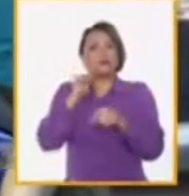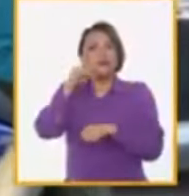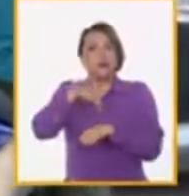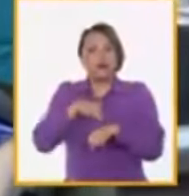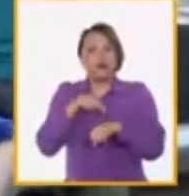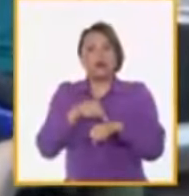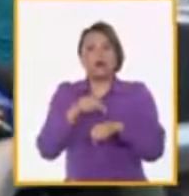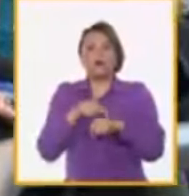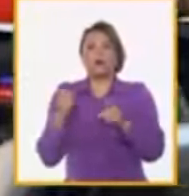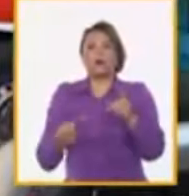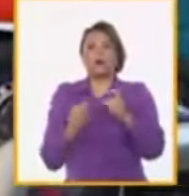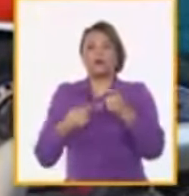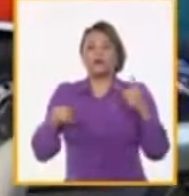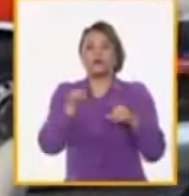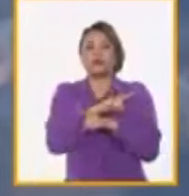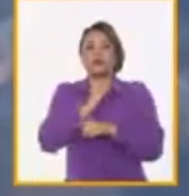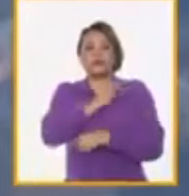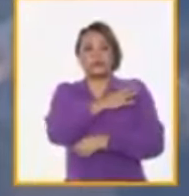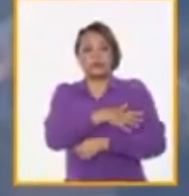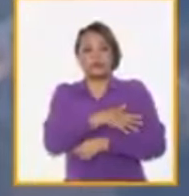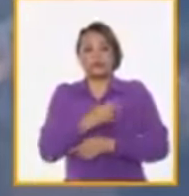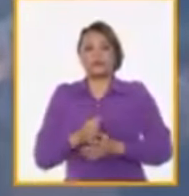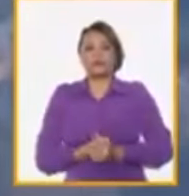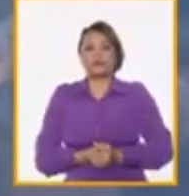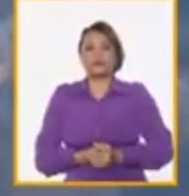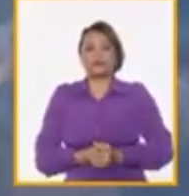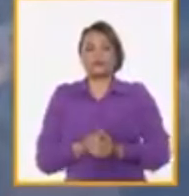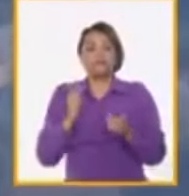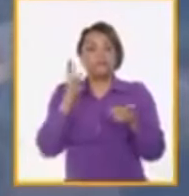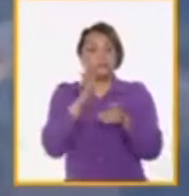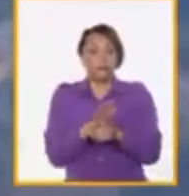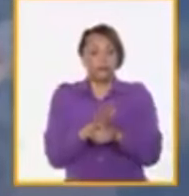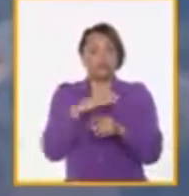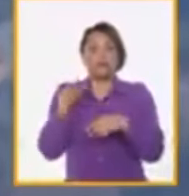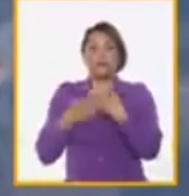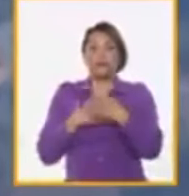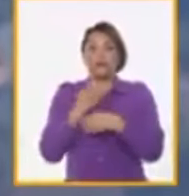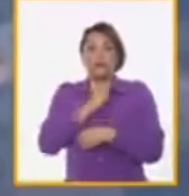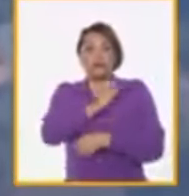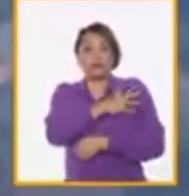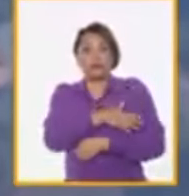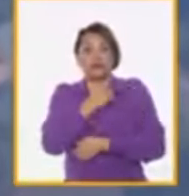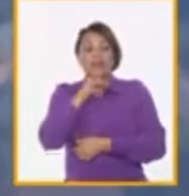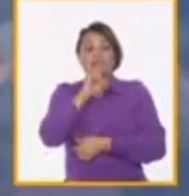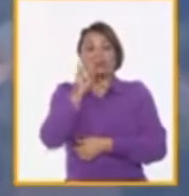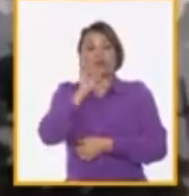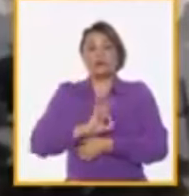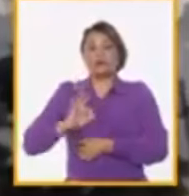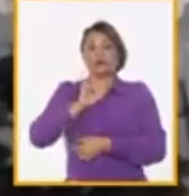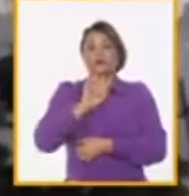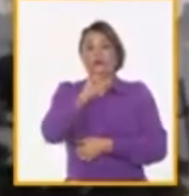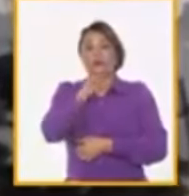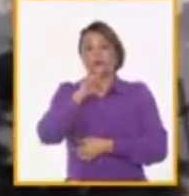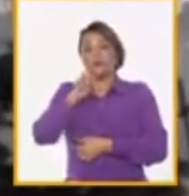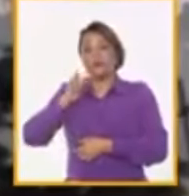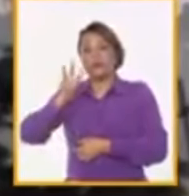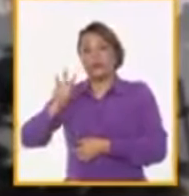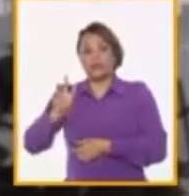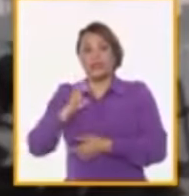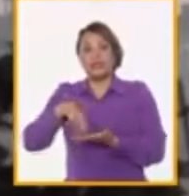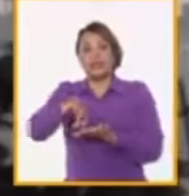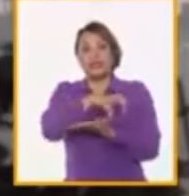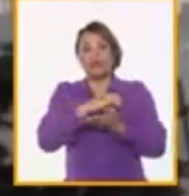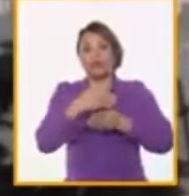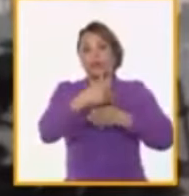Hamás palestino en la Franja de Gaza. Desde el inicio del conflicto en Gaza el 7 de octubre de 2023, la zona fronteriza se